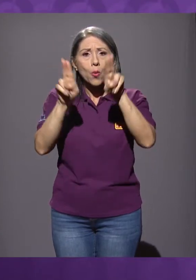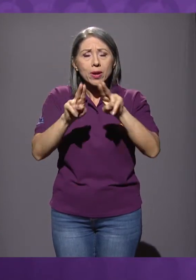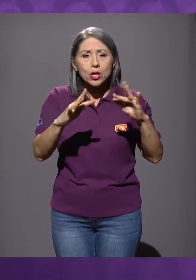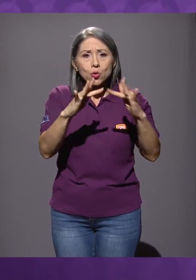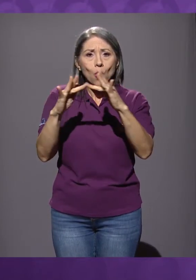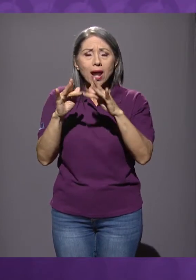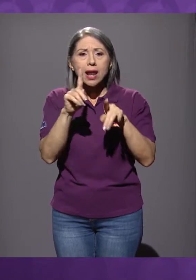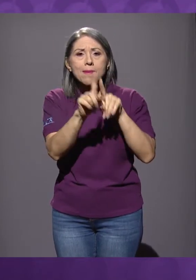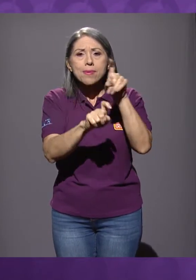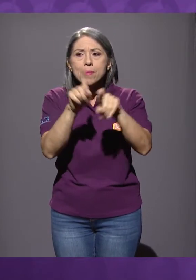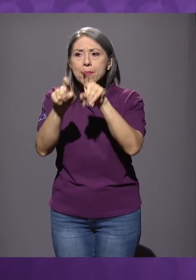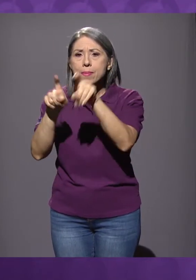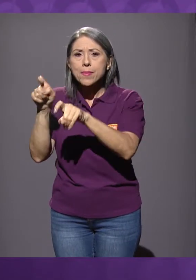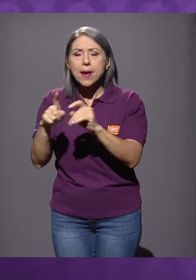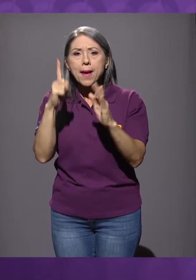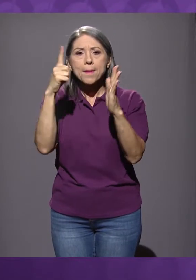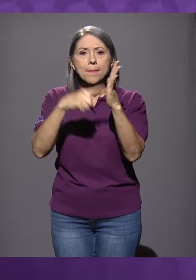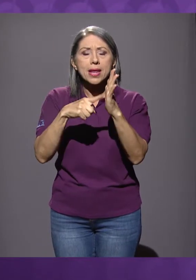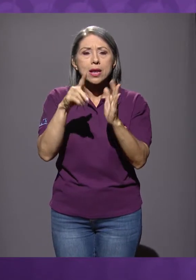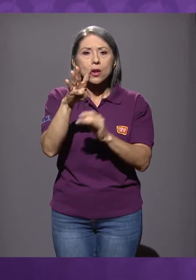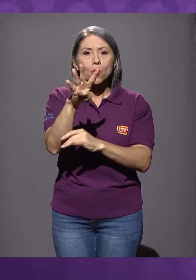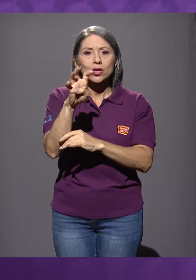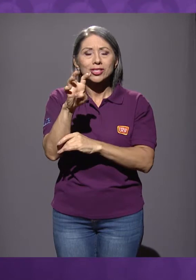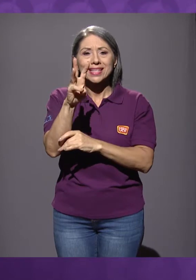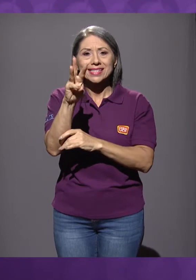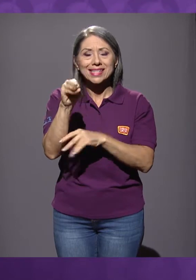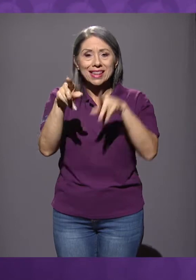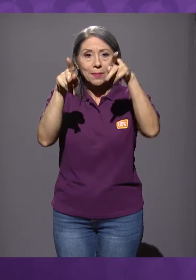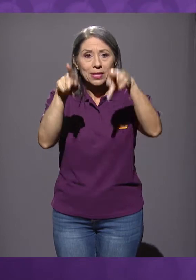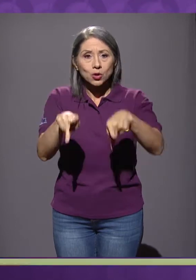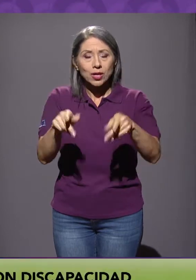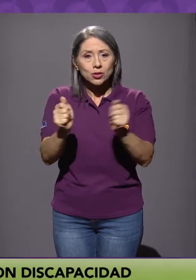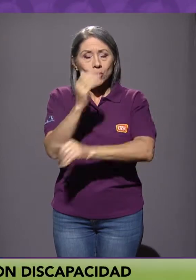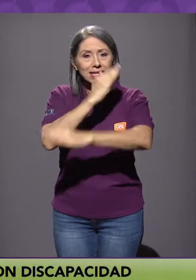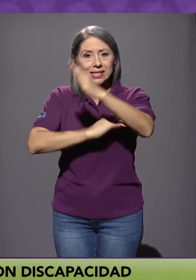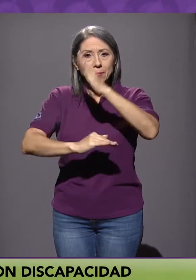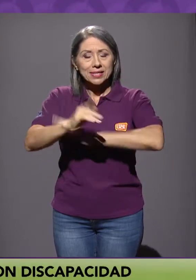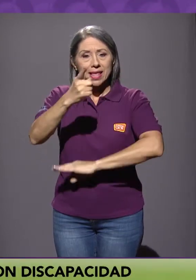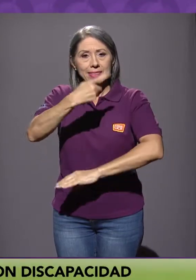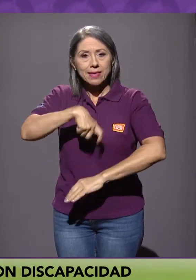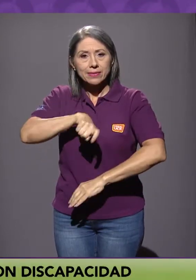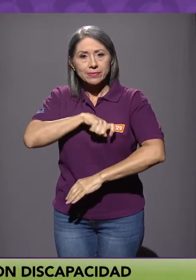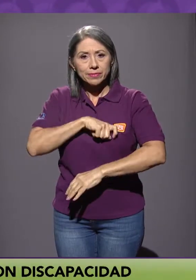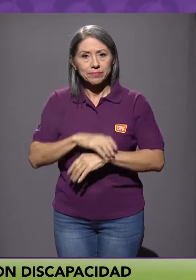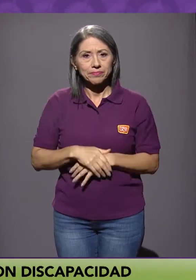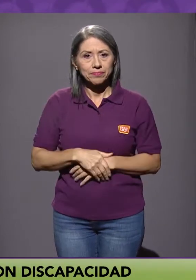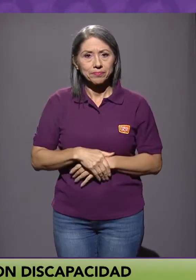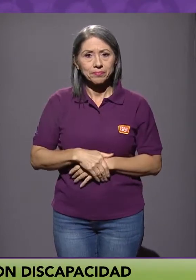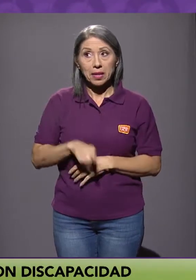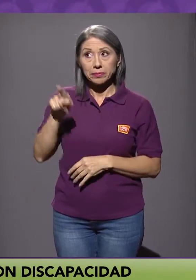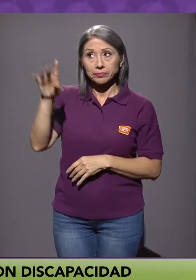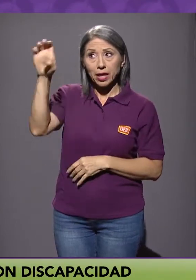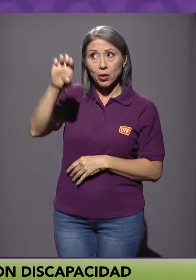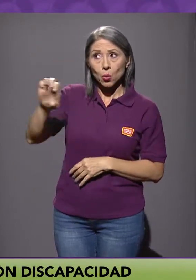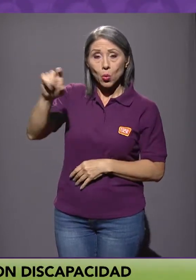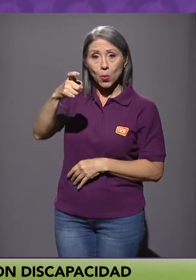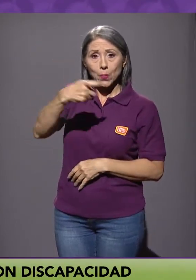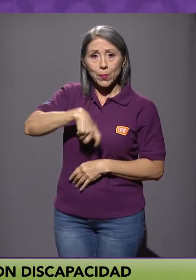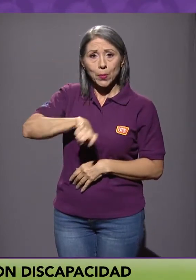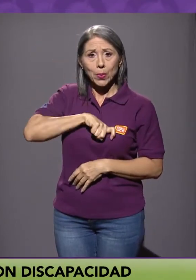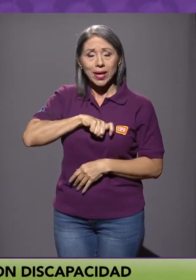a 1.460 personas con discapacidad de ese país. En este país europeo,